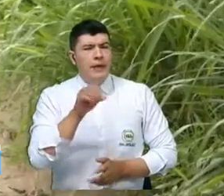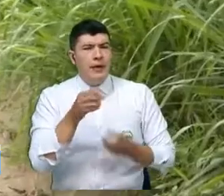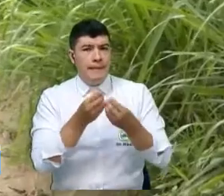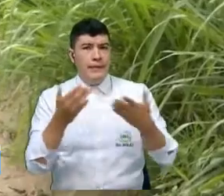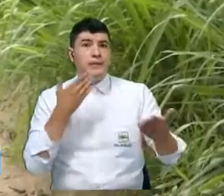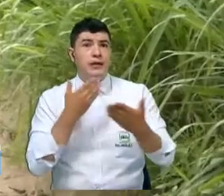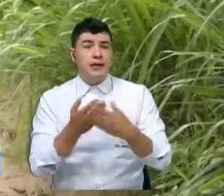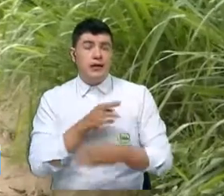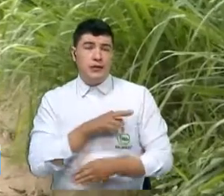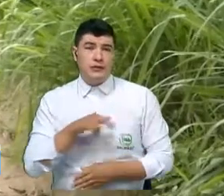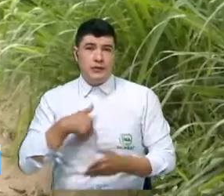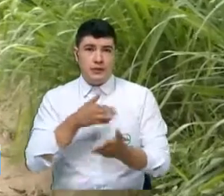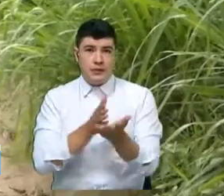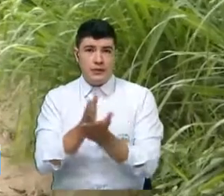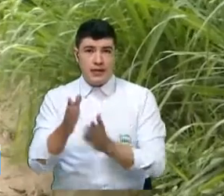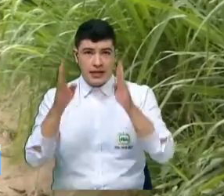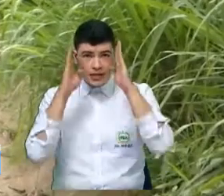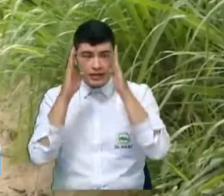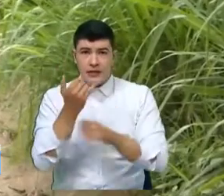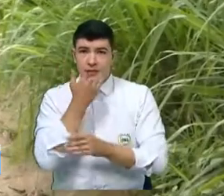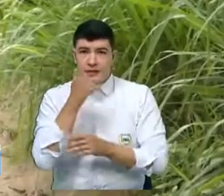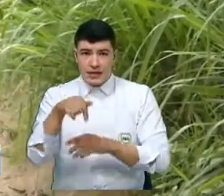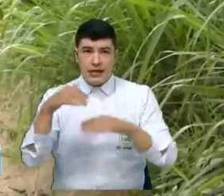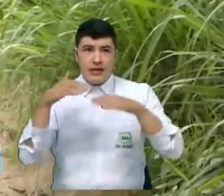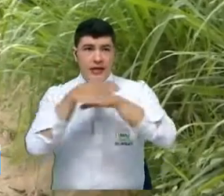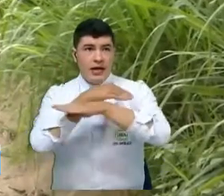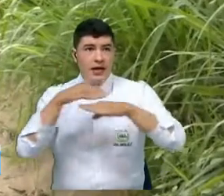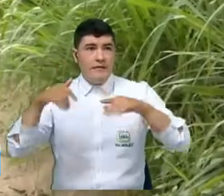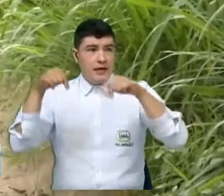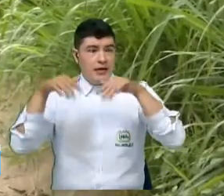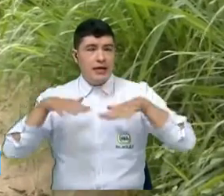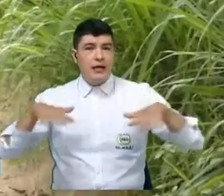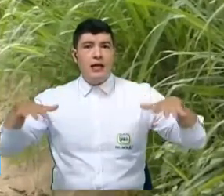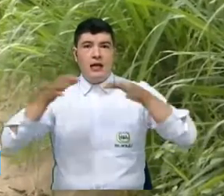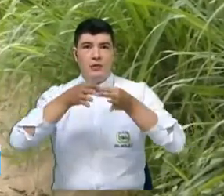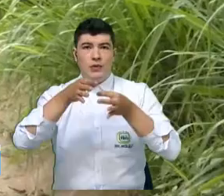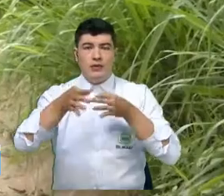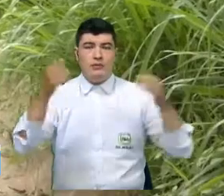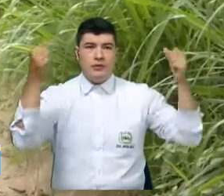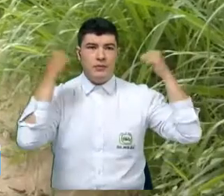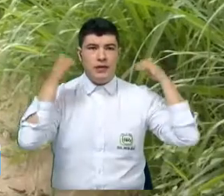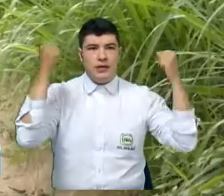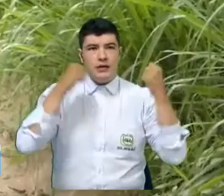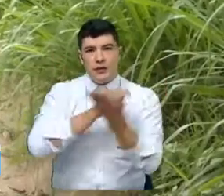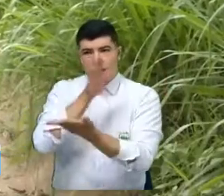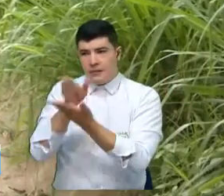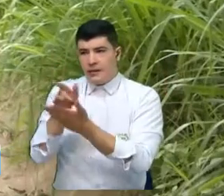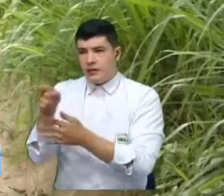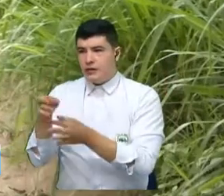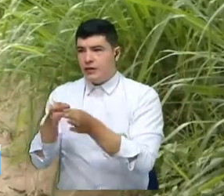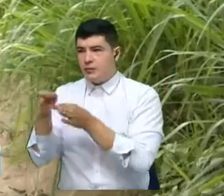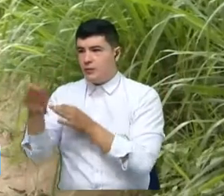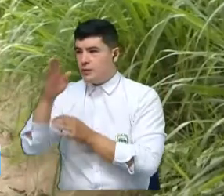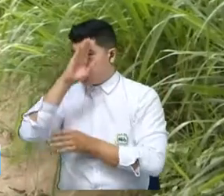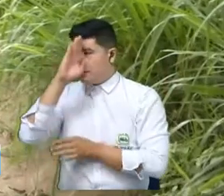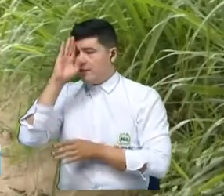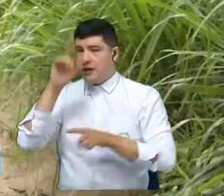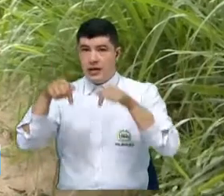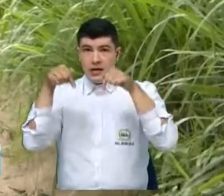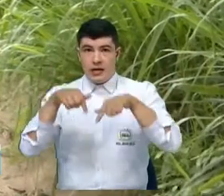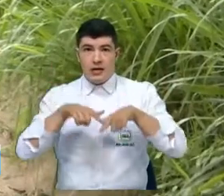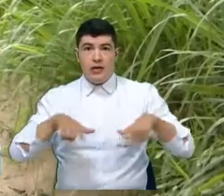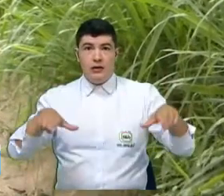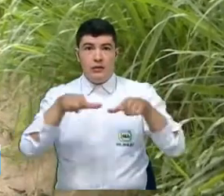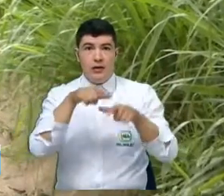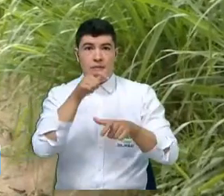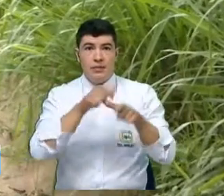Pues nosotros seguimos atentos a lo que ocurre precisamente sobre la vía que lleva de Piedecuesta a San Gil. En este punto también los transportadores